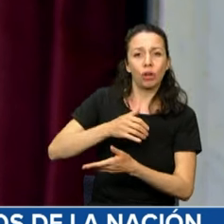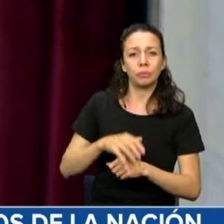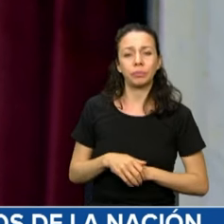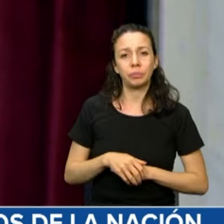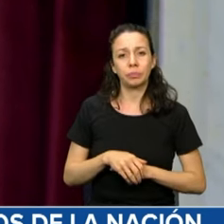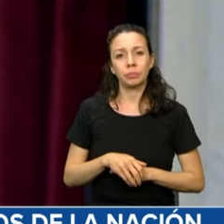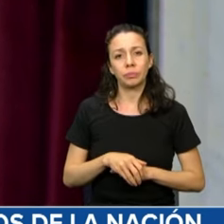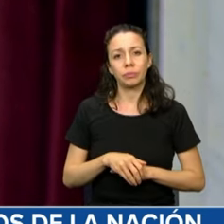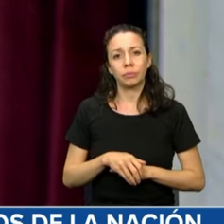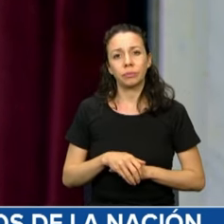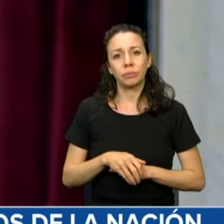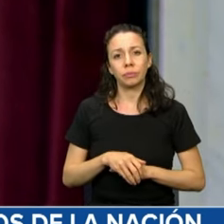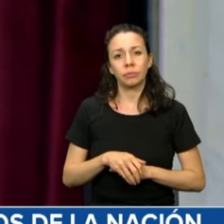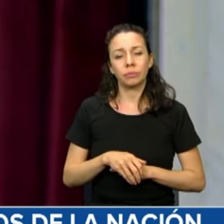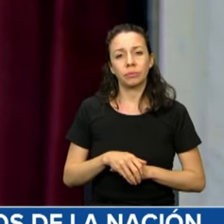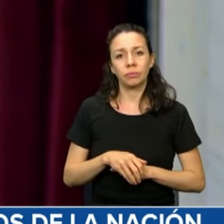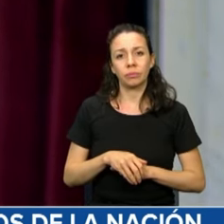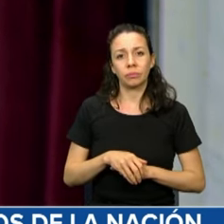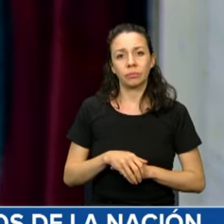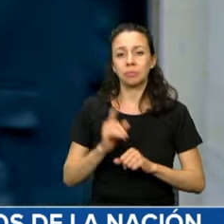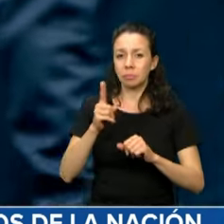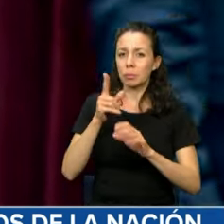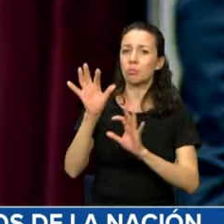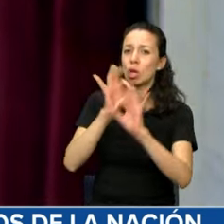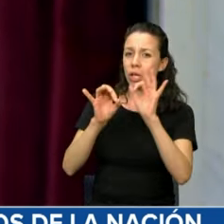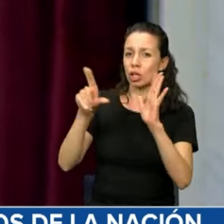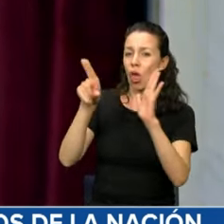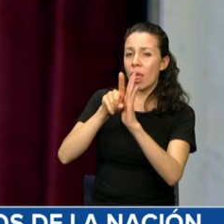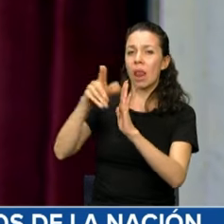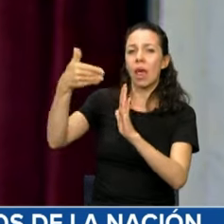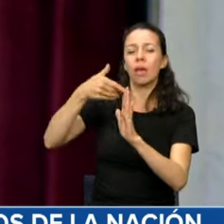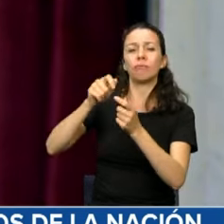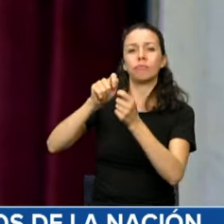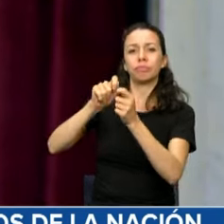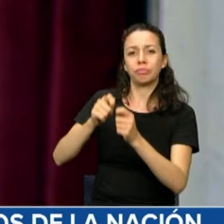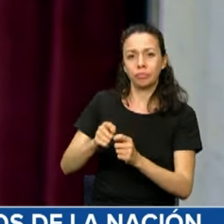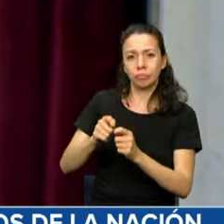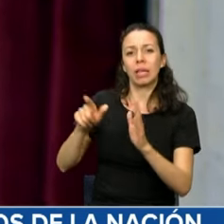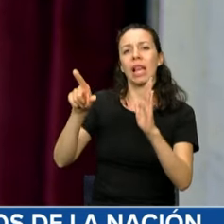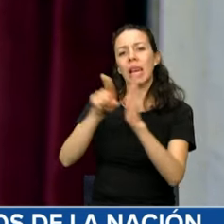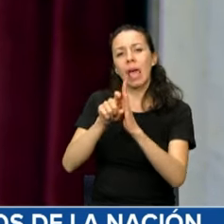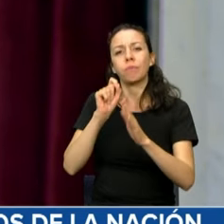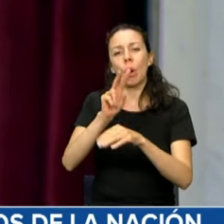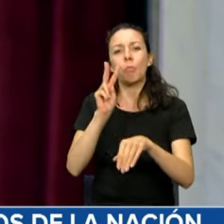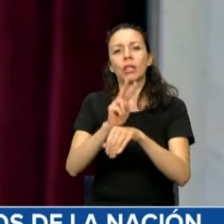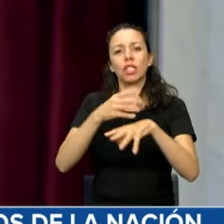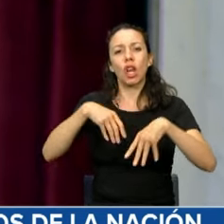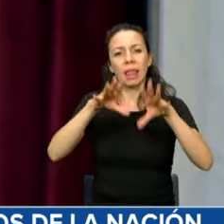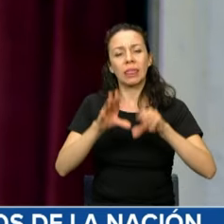introducidas por el honorable senado al proyecto de ley que modifica la ley de protección